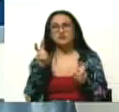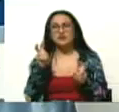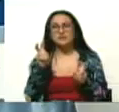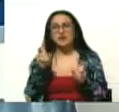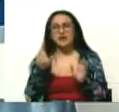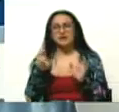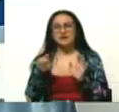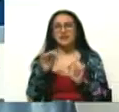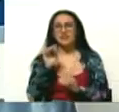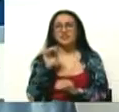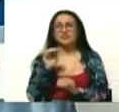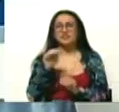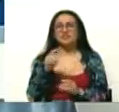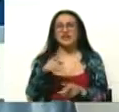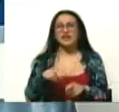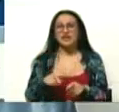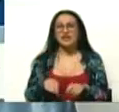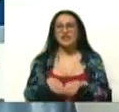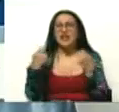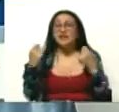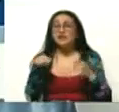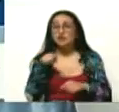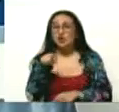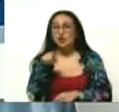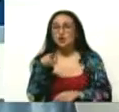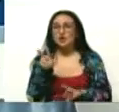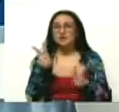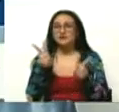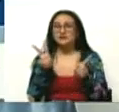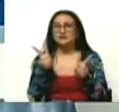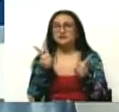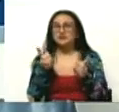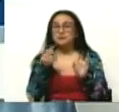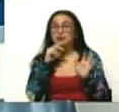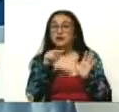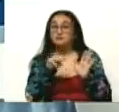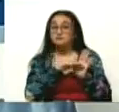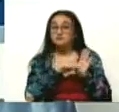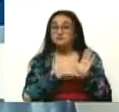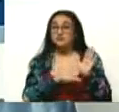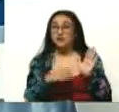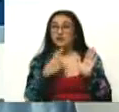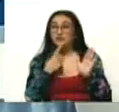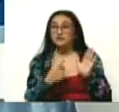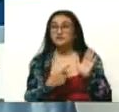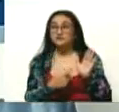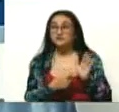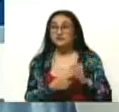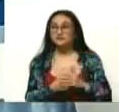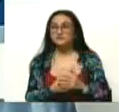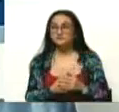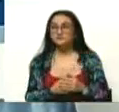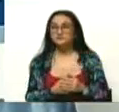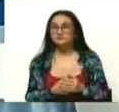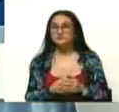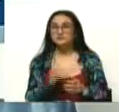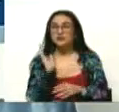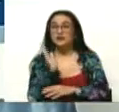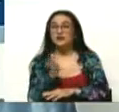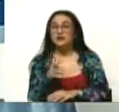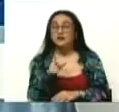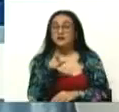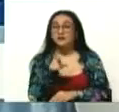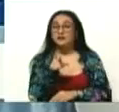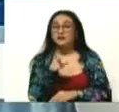atroces, que establecerá que los casos que así se consideren se debe condenar por el